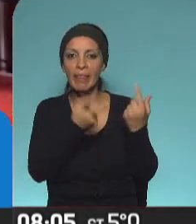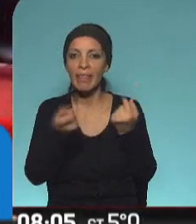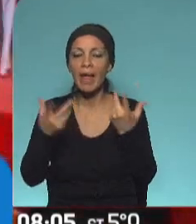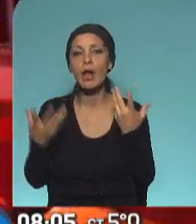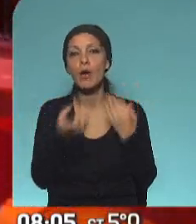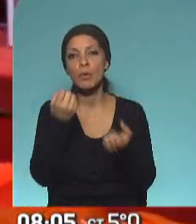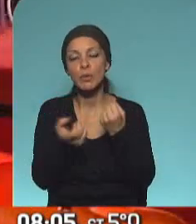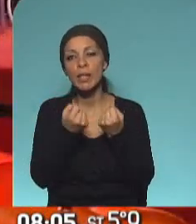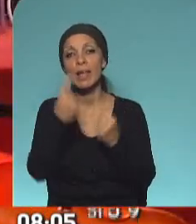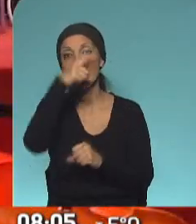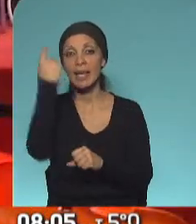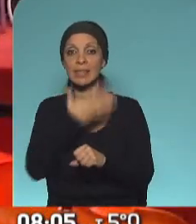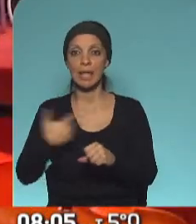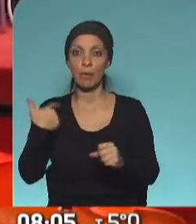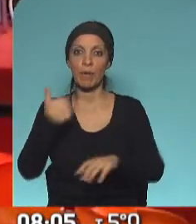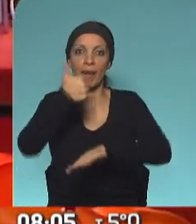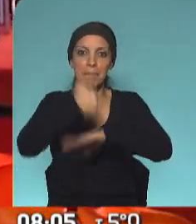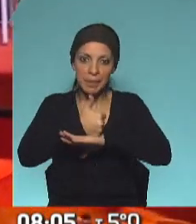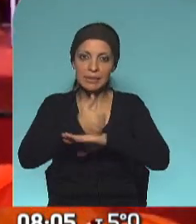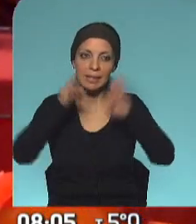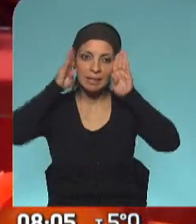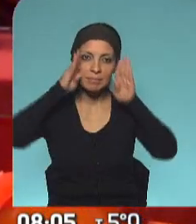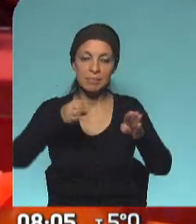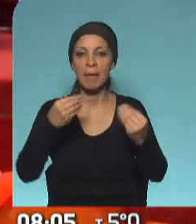se pueda hacer presente en la esperanza de que